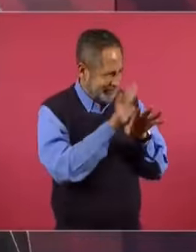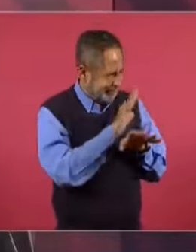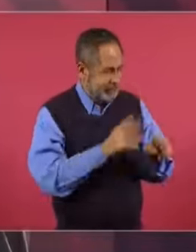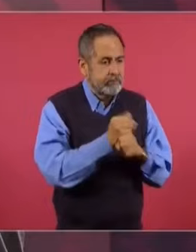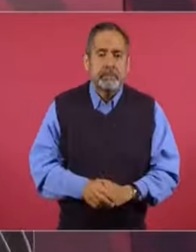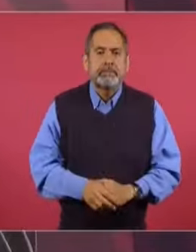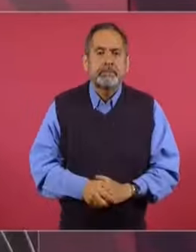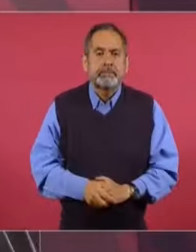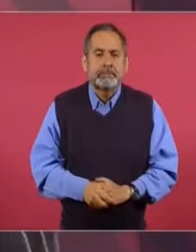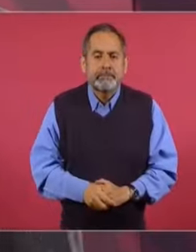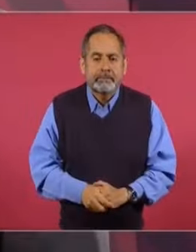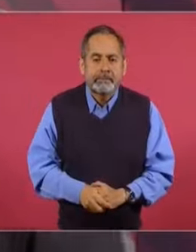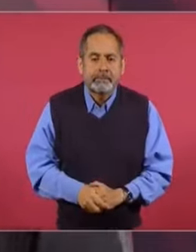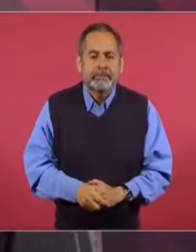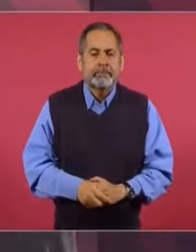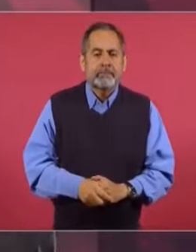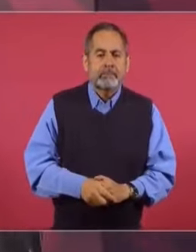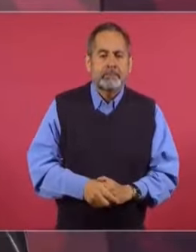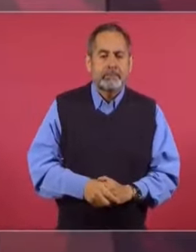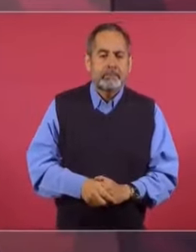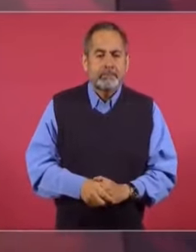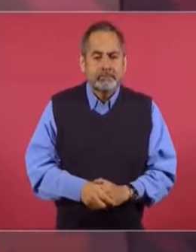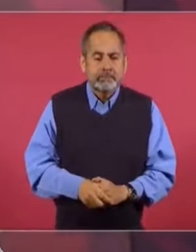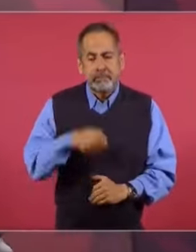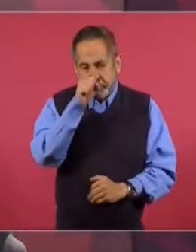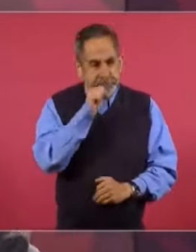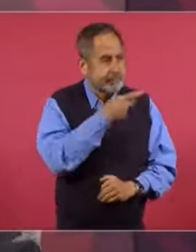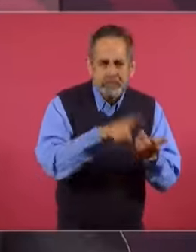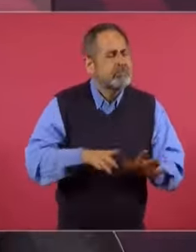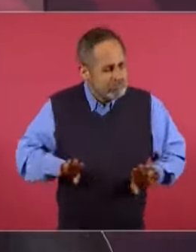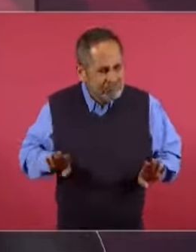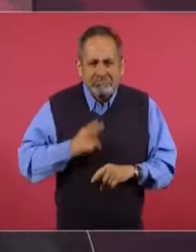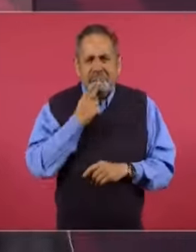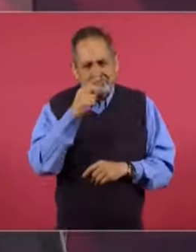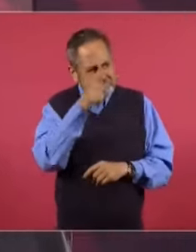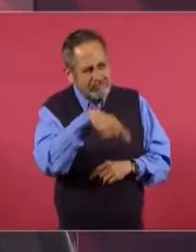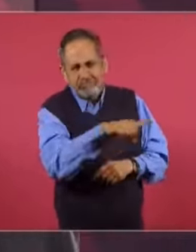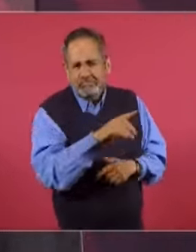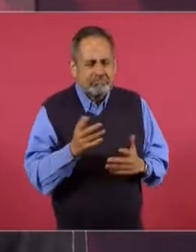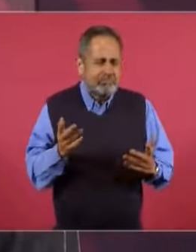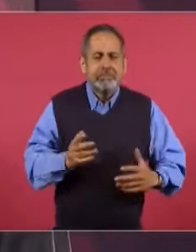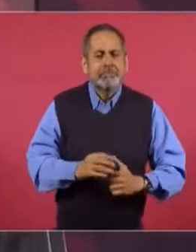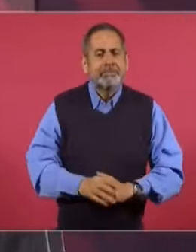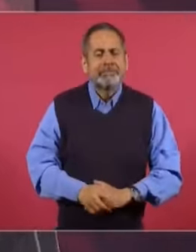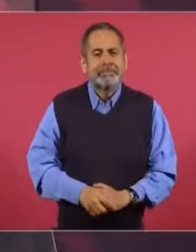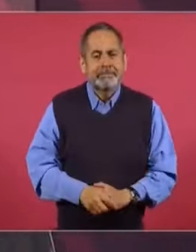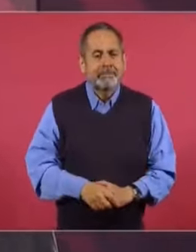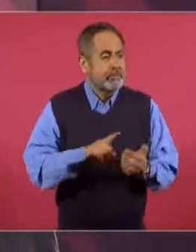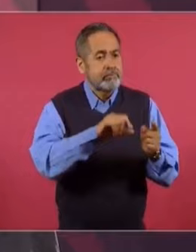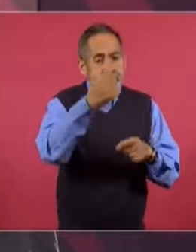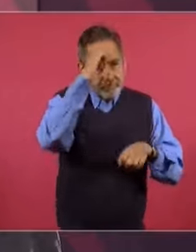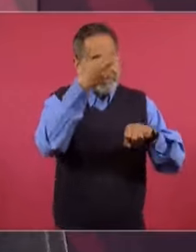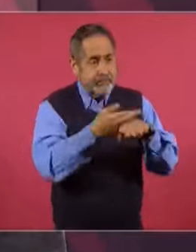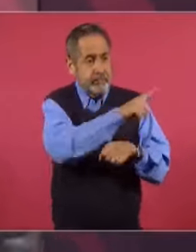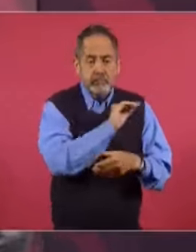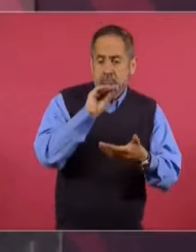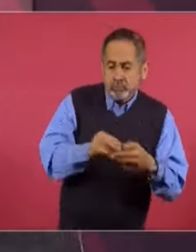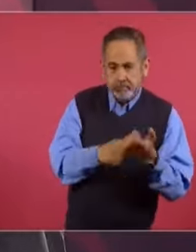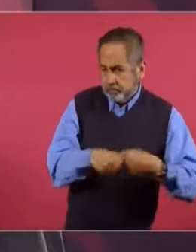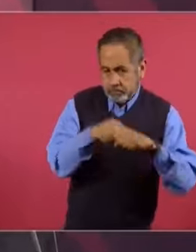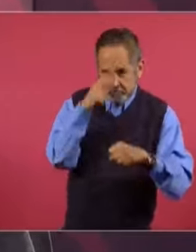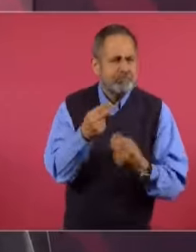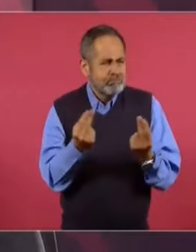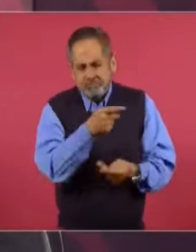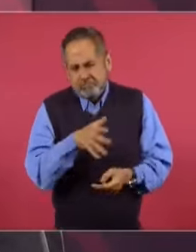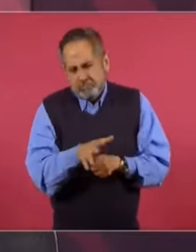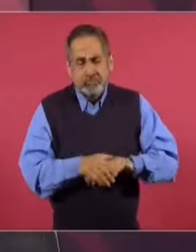en beneficio de todos, hasta de los empresarios, banqueros, de los extranjeros que tienen inversiones en México.